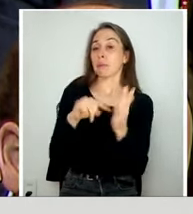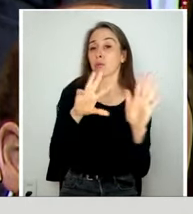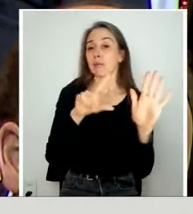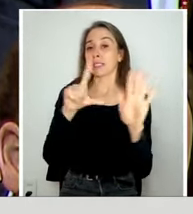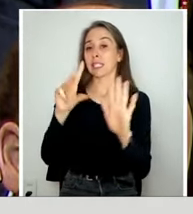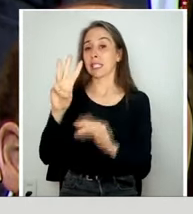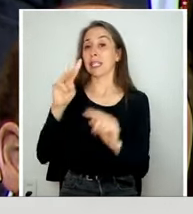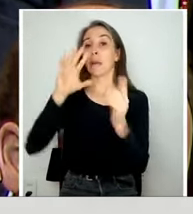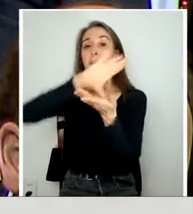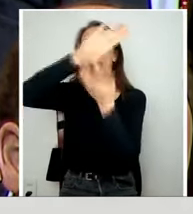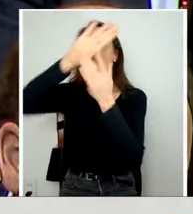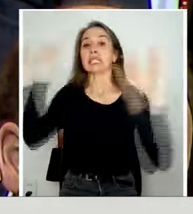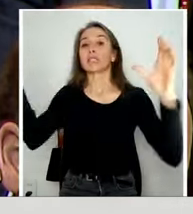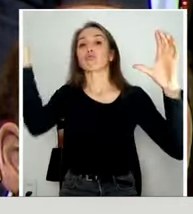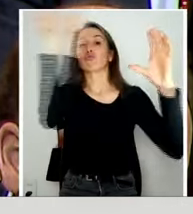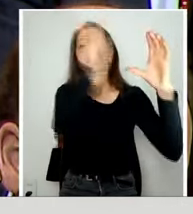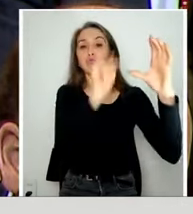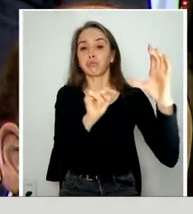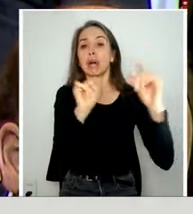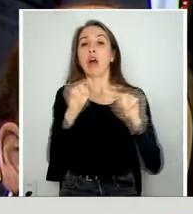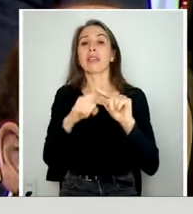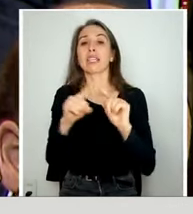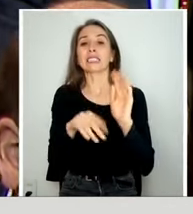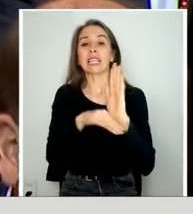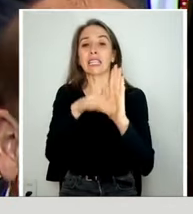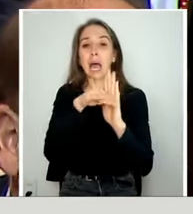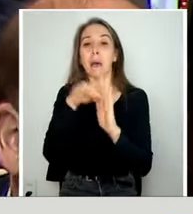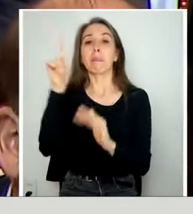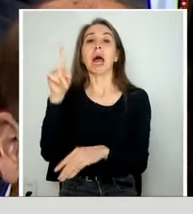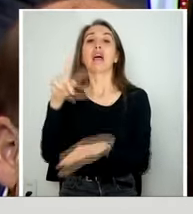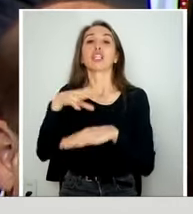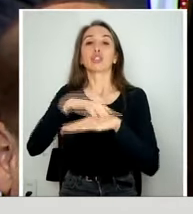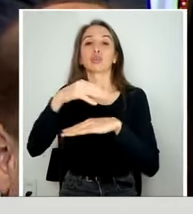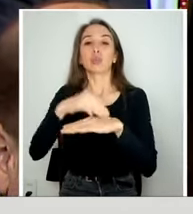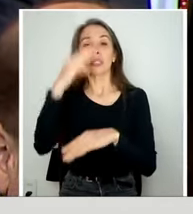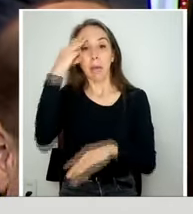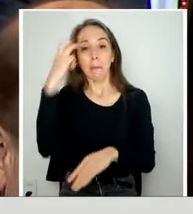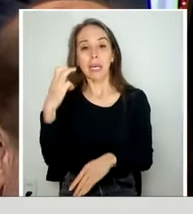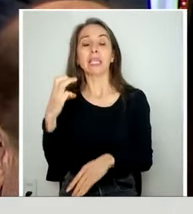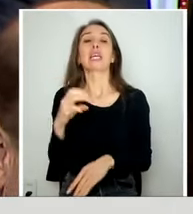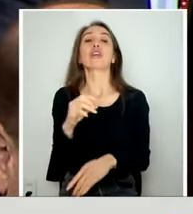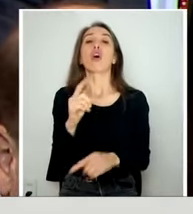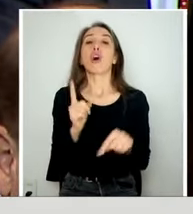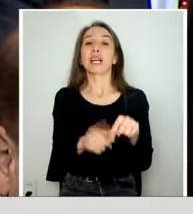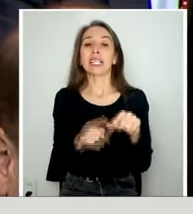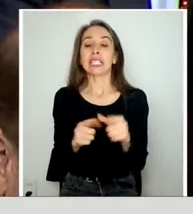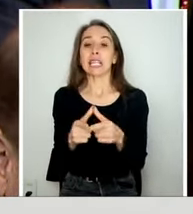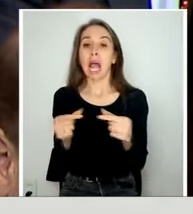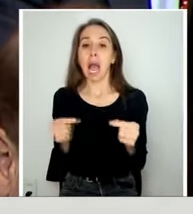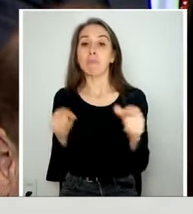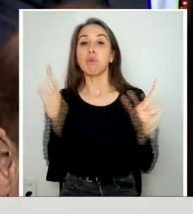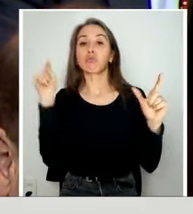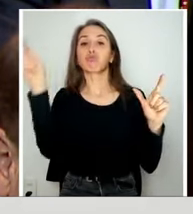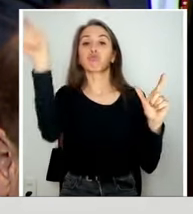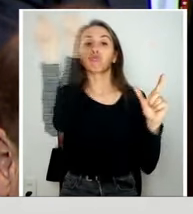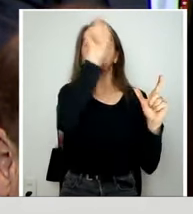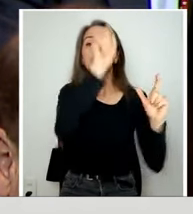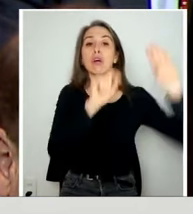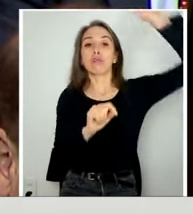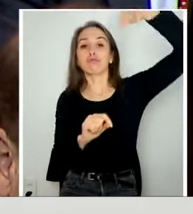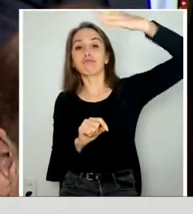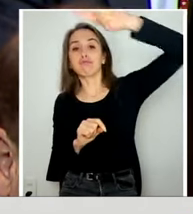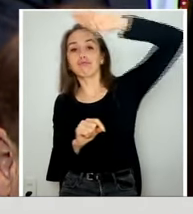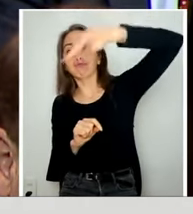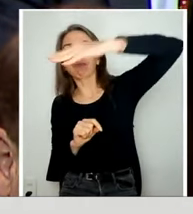año se realizará en distintas etapas en montecarlos Suecia México Grecia Japón y también por ciertos chile y